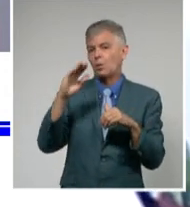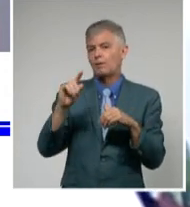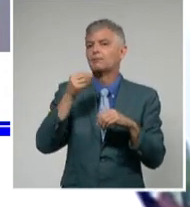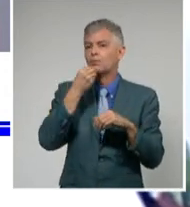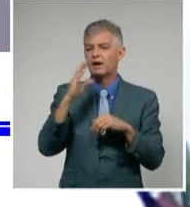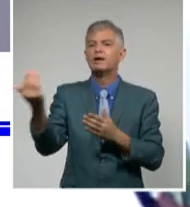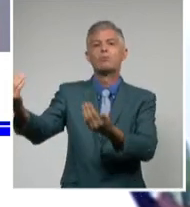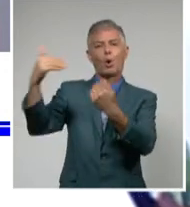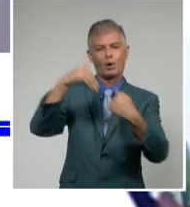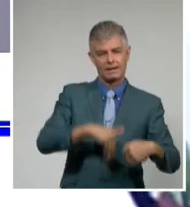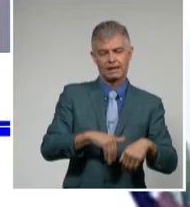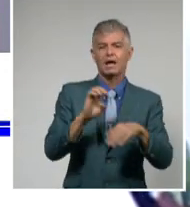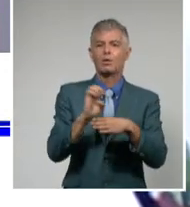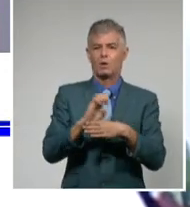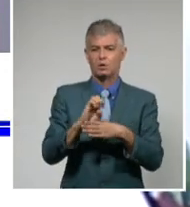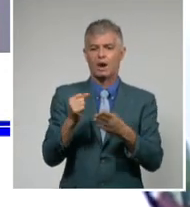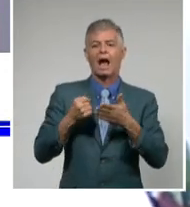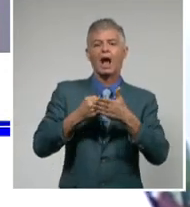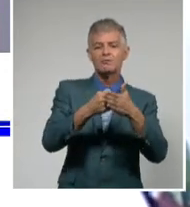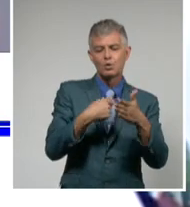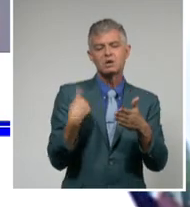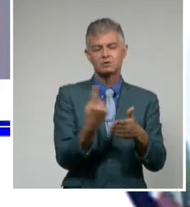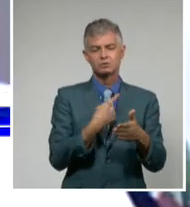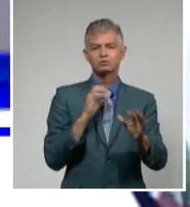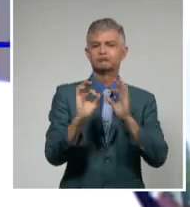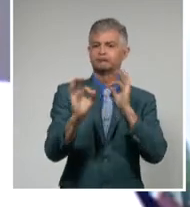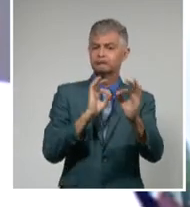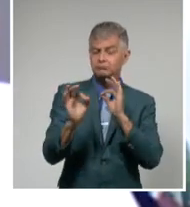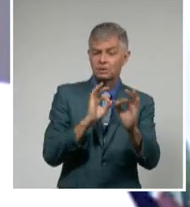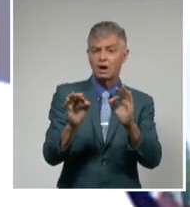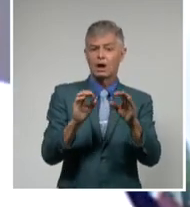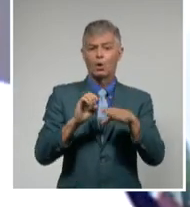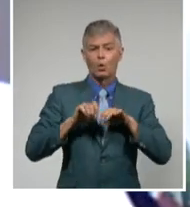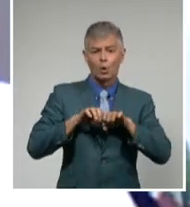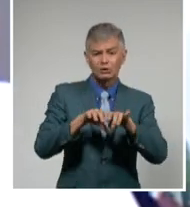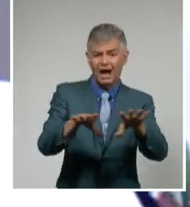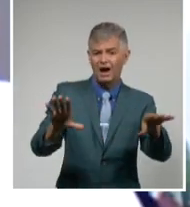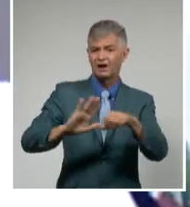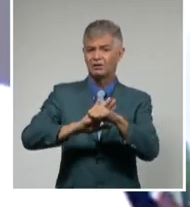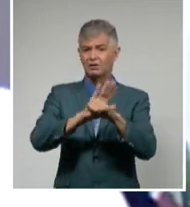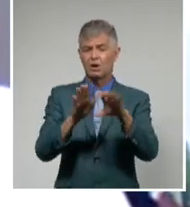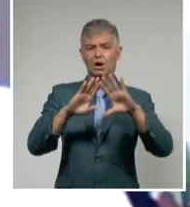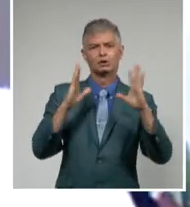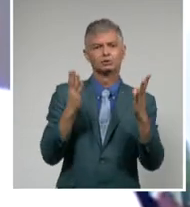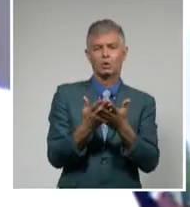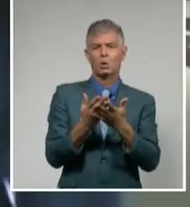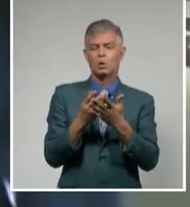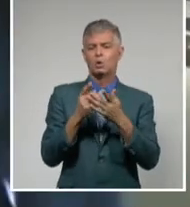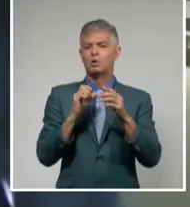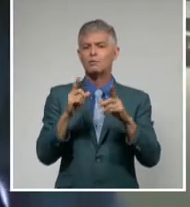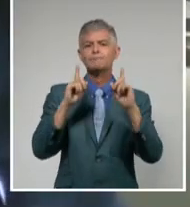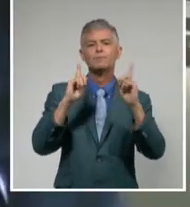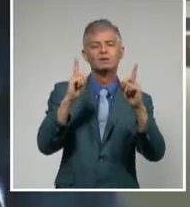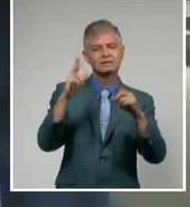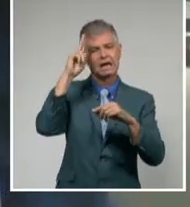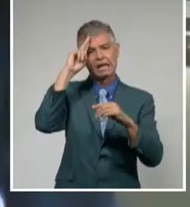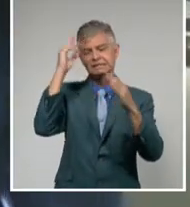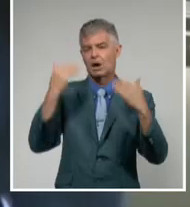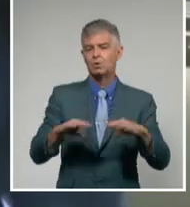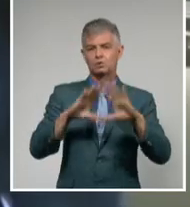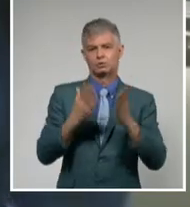apoyarnos en salvar vidas, apoyarnos a prevenir los contagios, apoyarnos en toda la política de salud. El